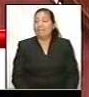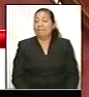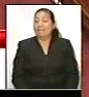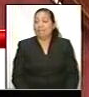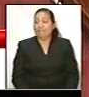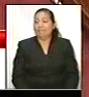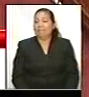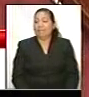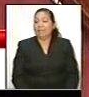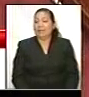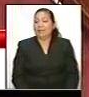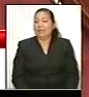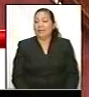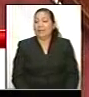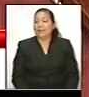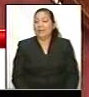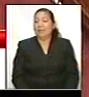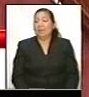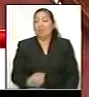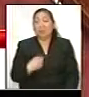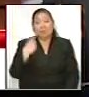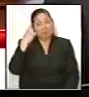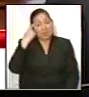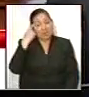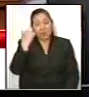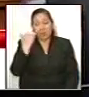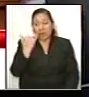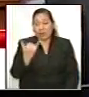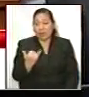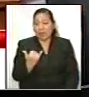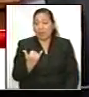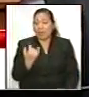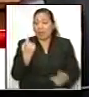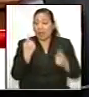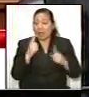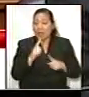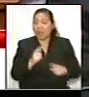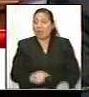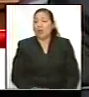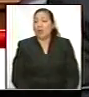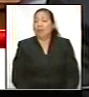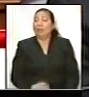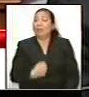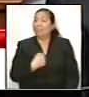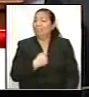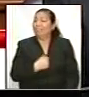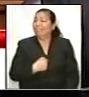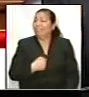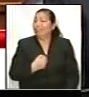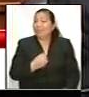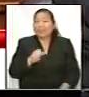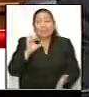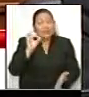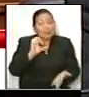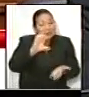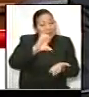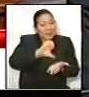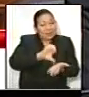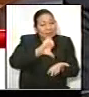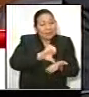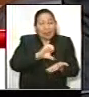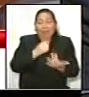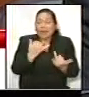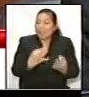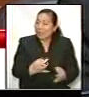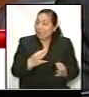Gracias, presidente. Pienso que hoy debemos acordarnos, lamentablemente el centralismo de Lima es